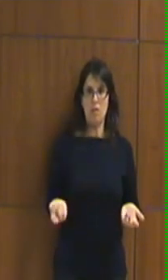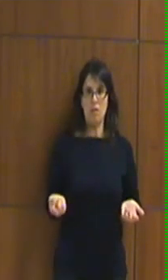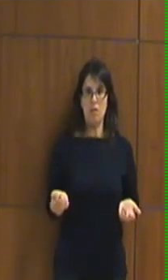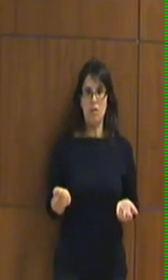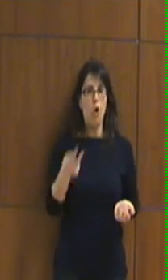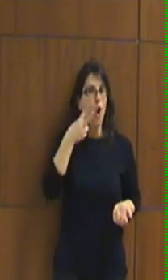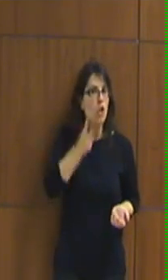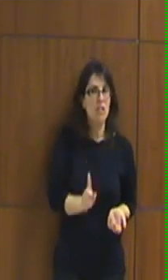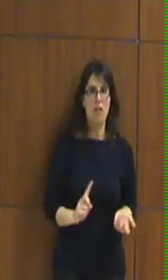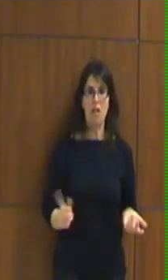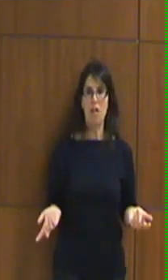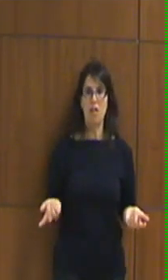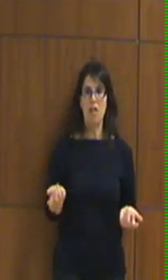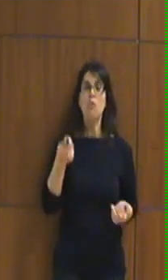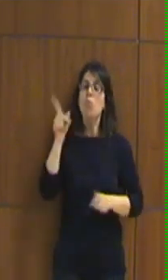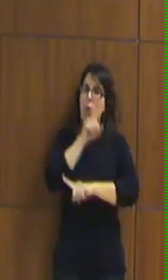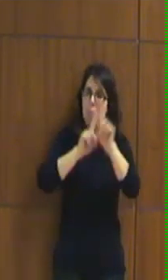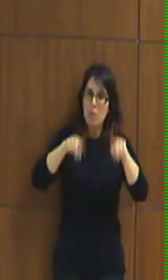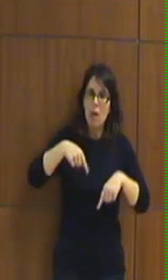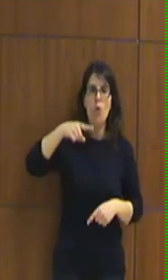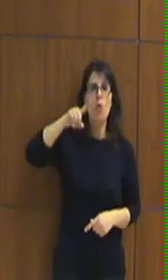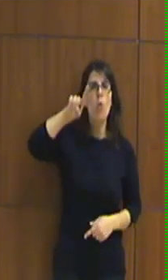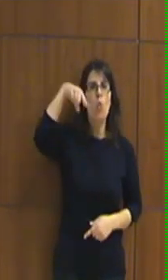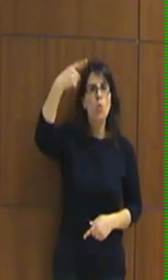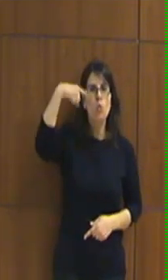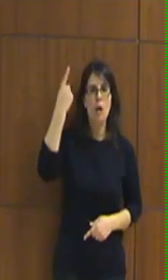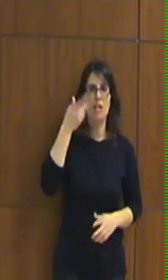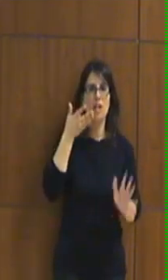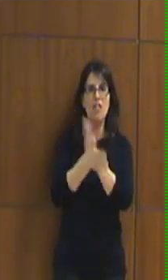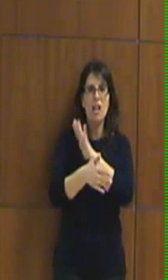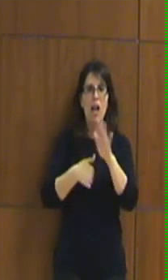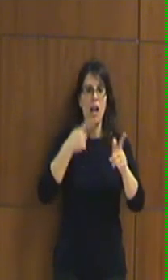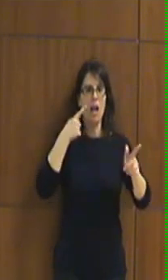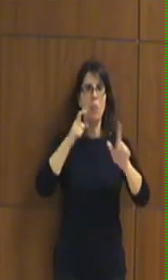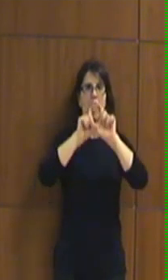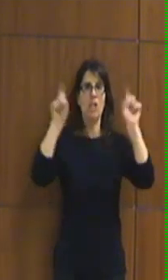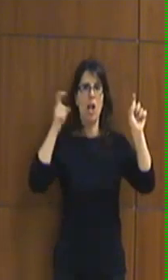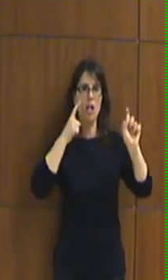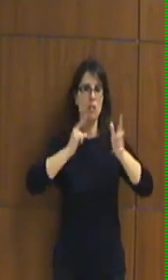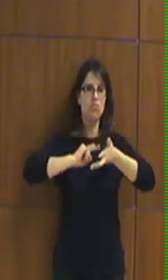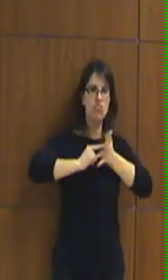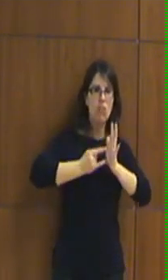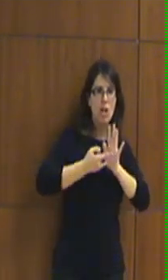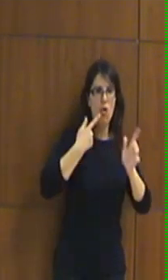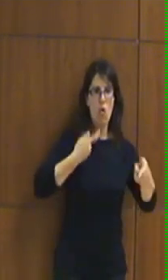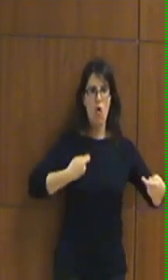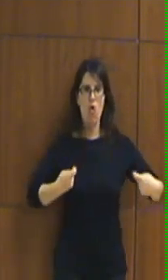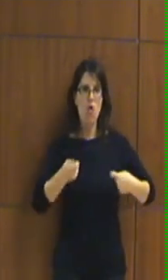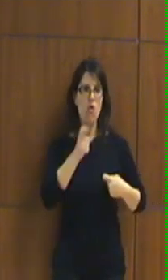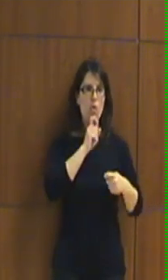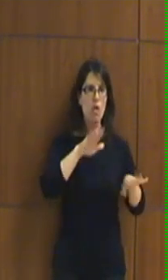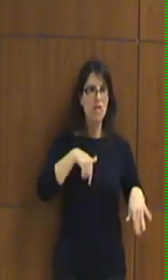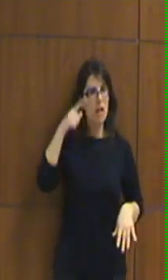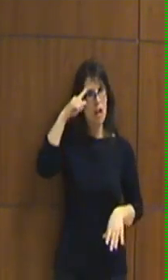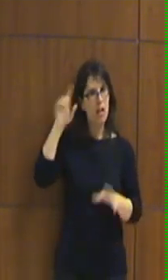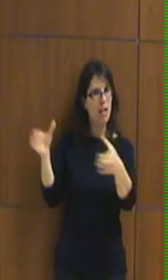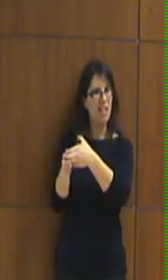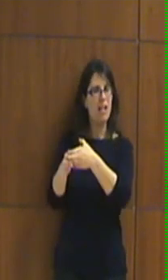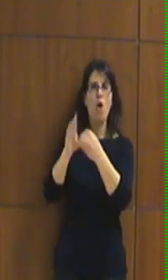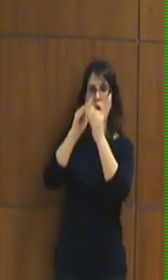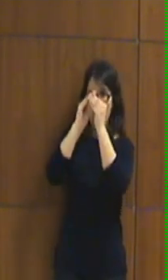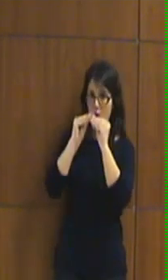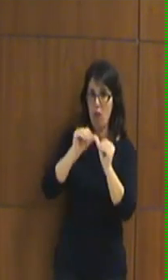es un problema cultural, pero también es un problema de cortedad, de mira empresarial desde ese mundo, es la isamatización.